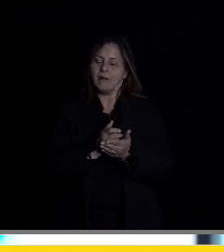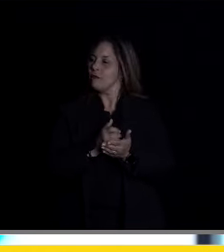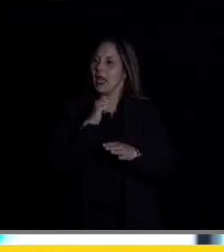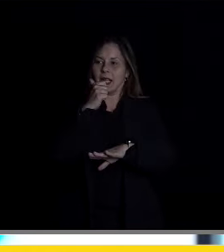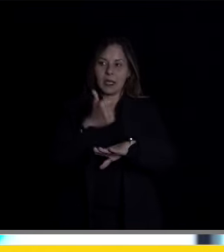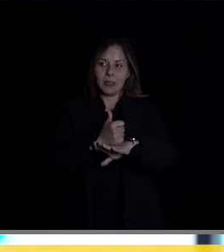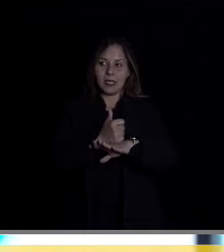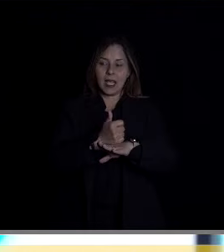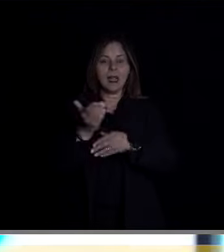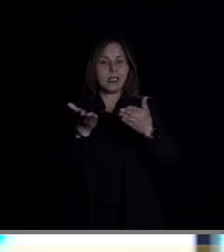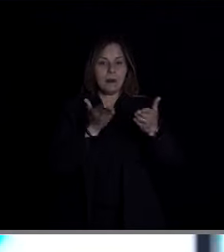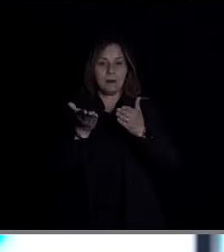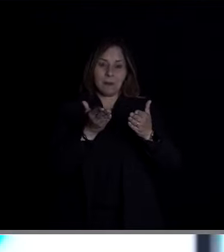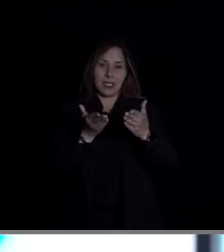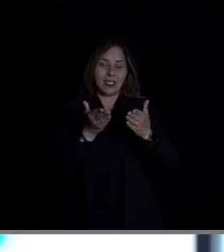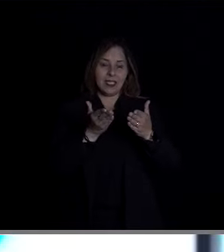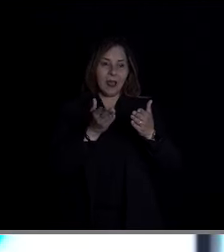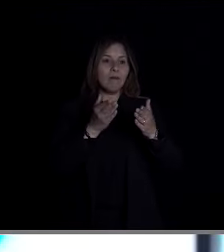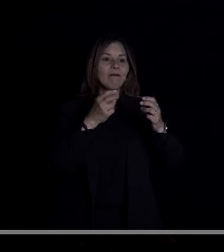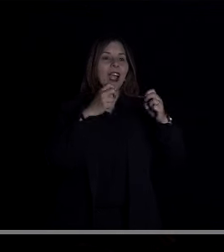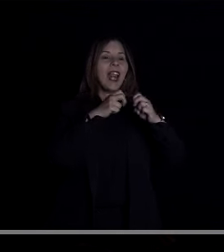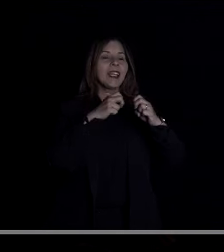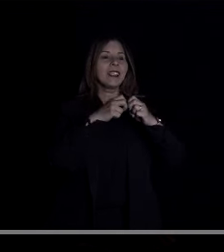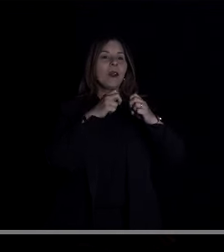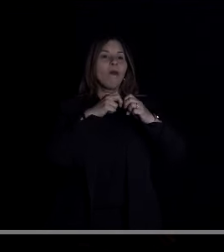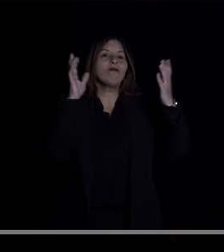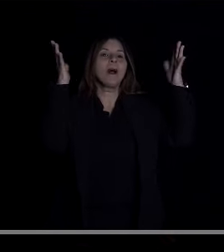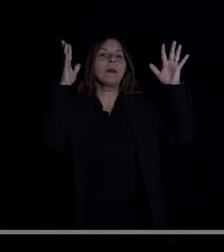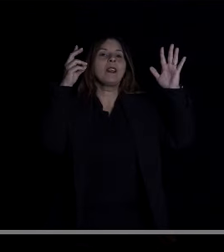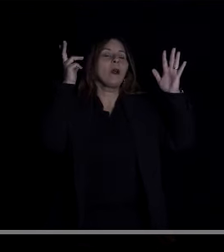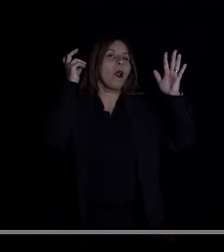allá, David. Fuerte aplauso, que lo escuche el amigo allá.